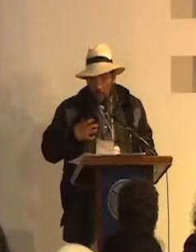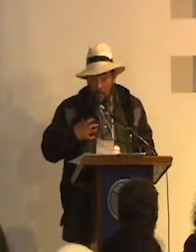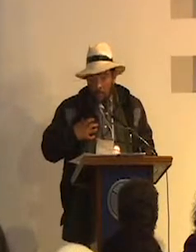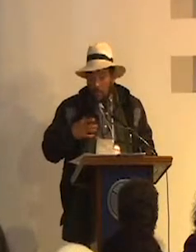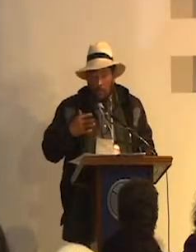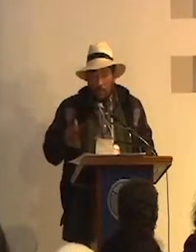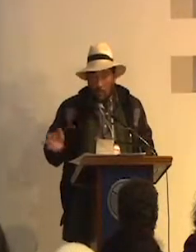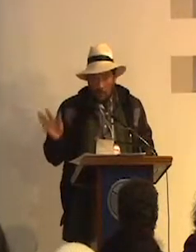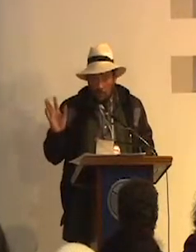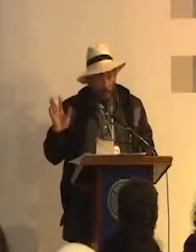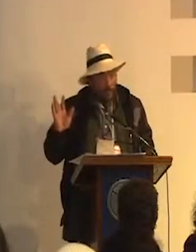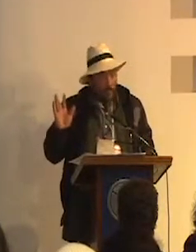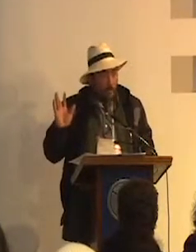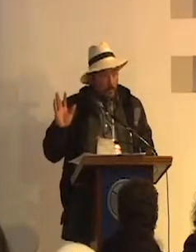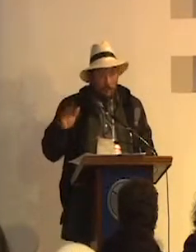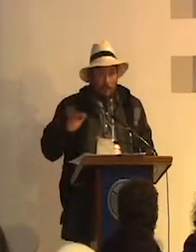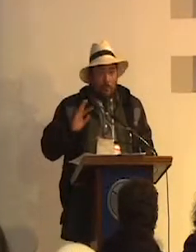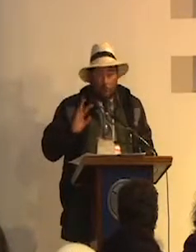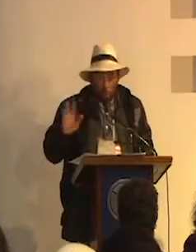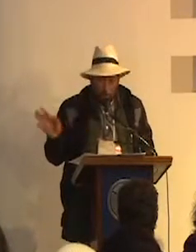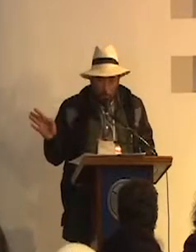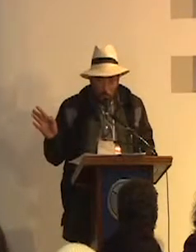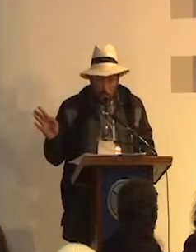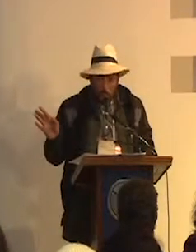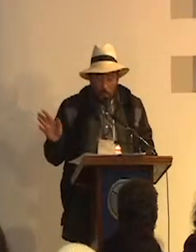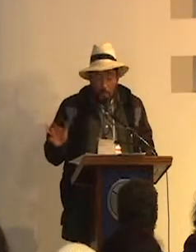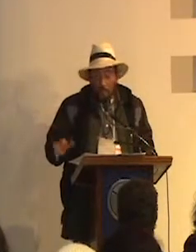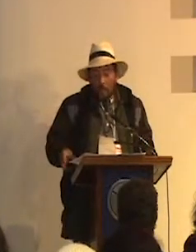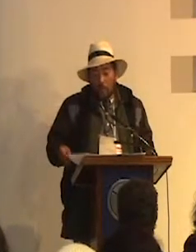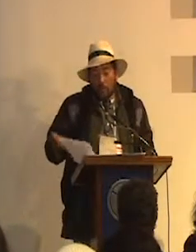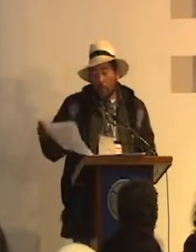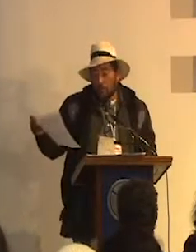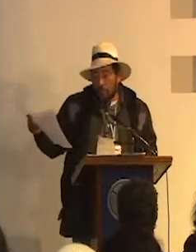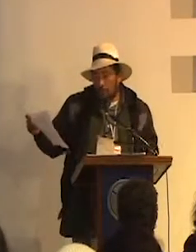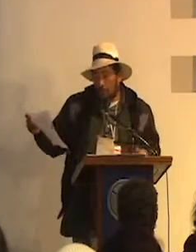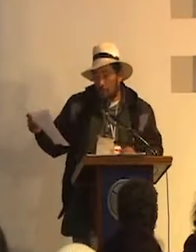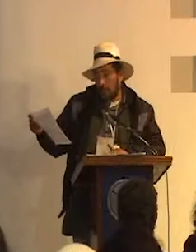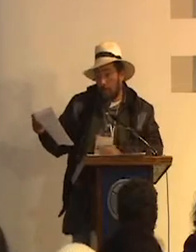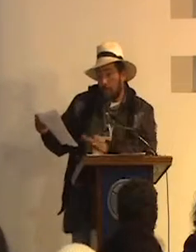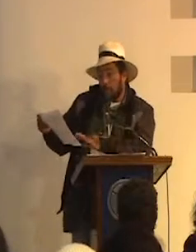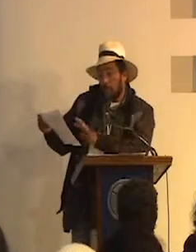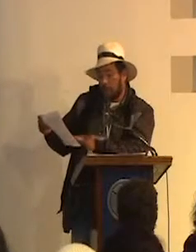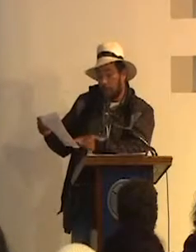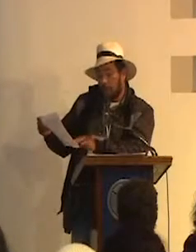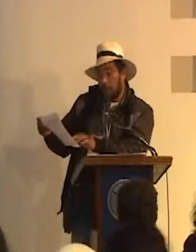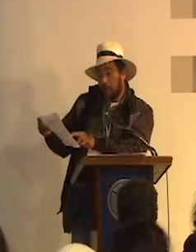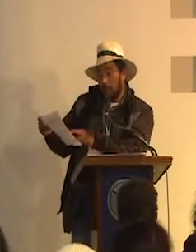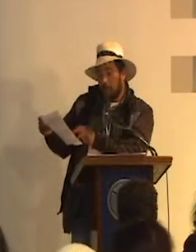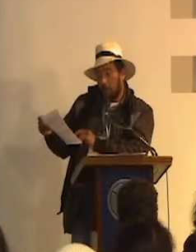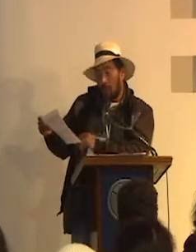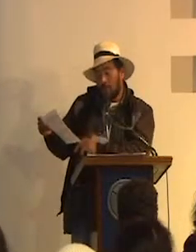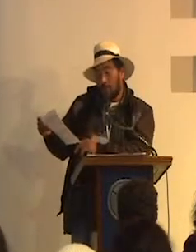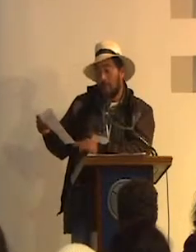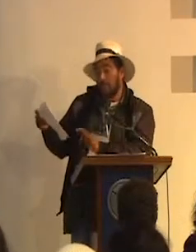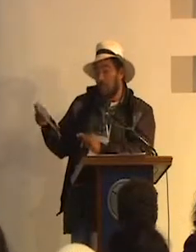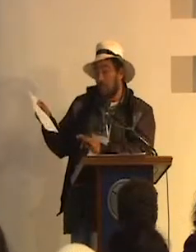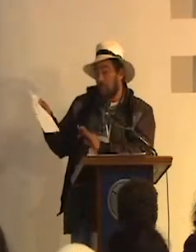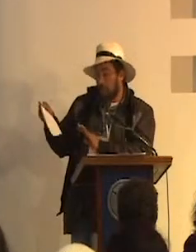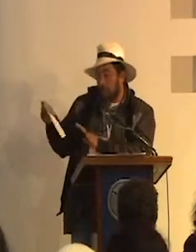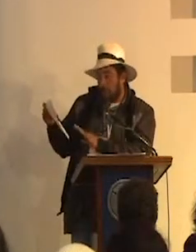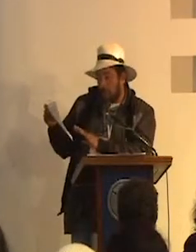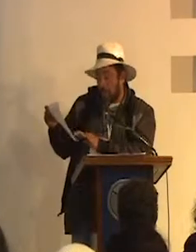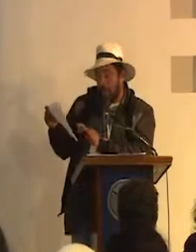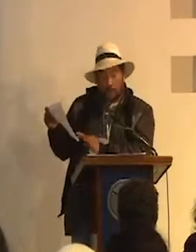era de nosotros. O sea, nos la conseguimos como pudimos. Entonces, los tres puntos son prioritarios, 150 millones distribuidos